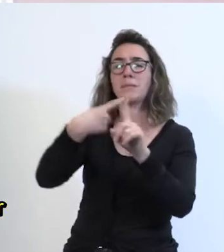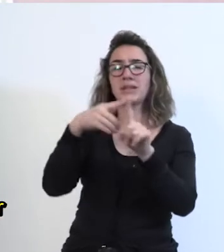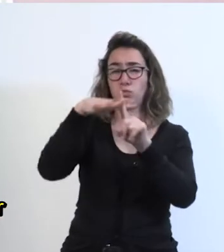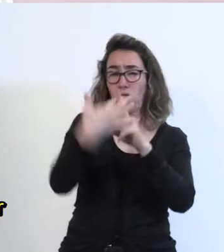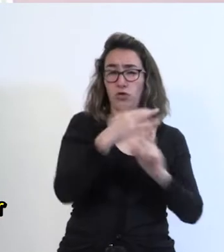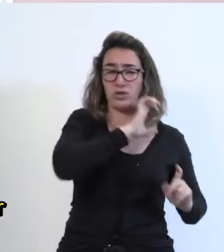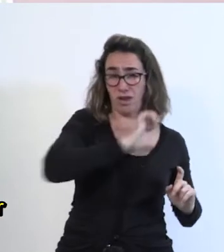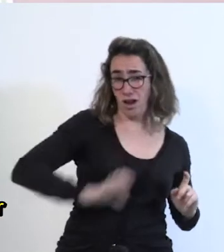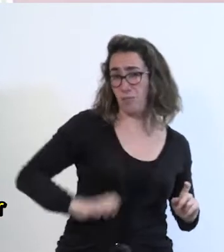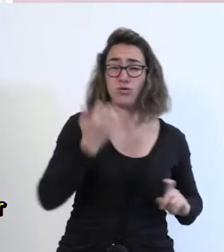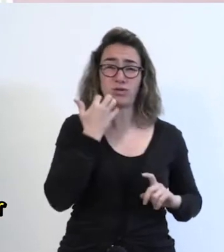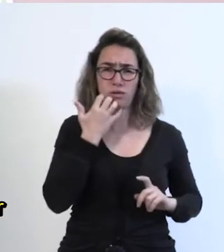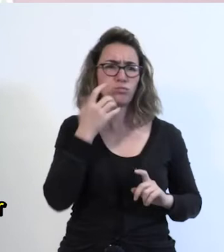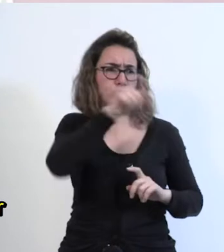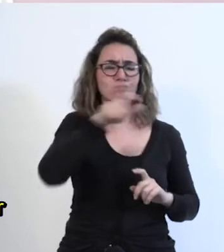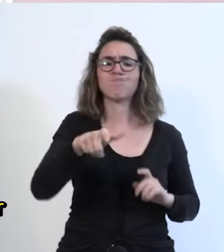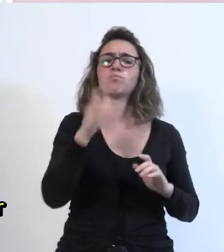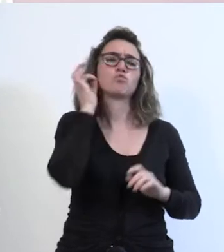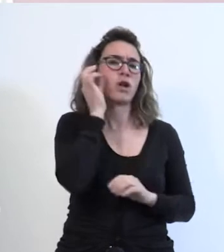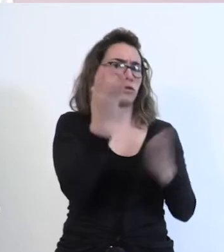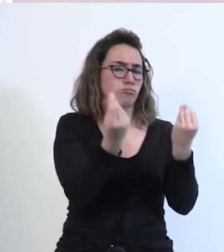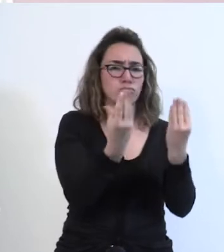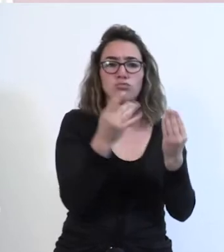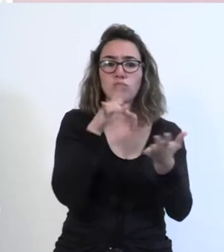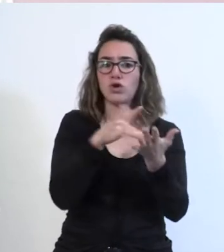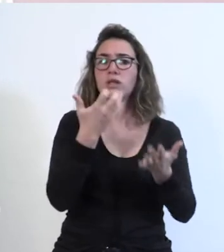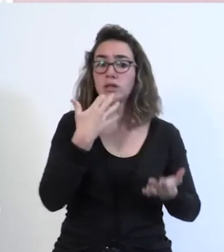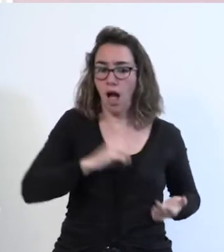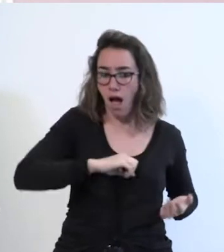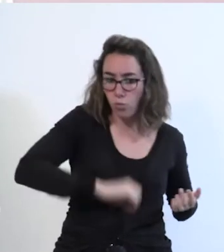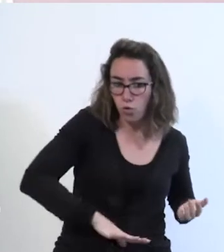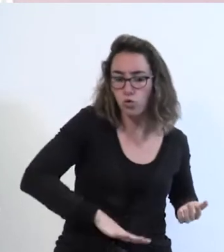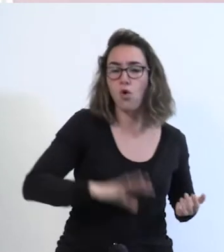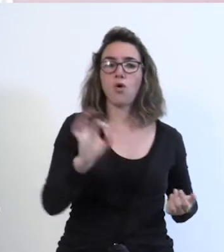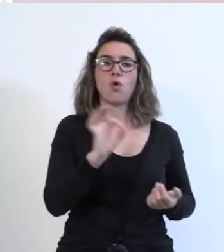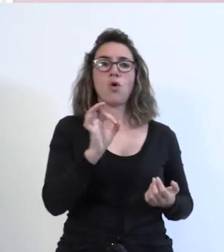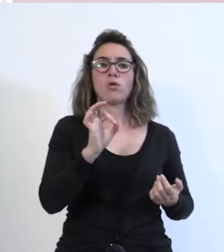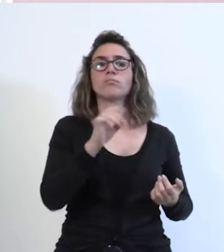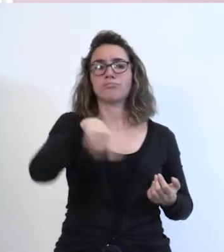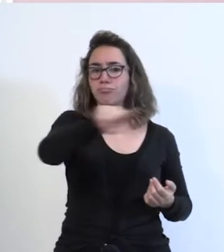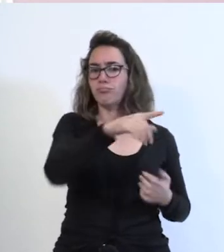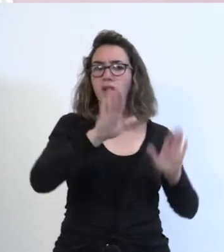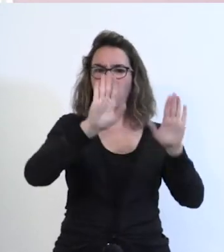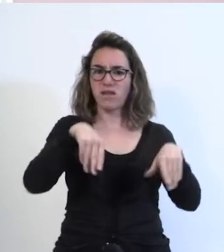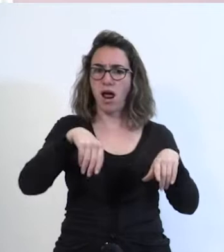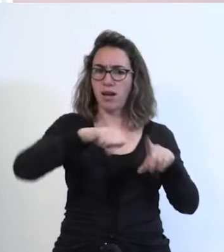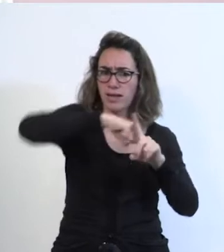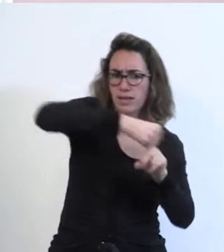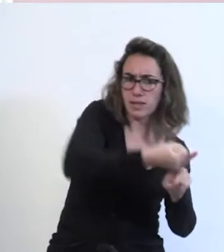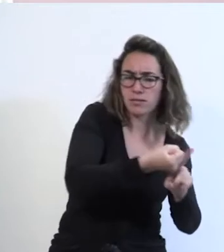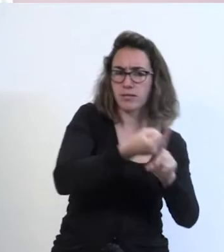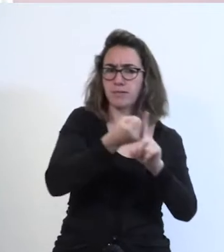en El Salvador de todavía muchas mujeres que por haber sufrido un aborto o haber abortado han sufrido la represión